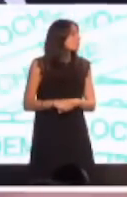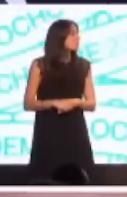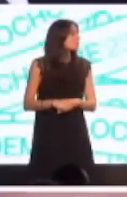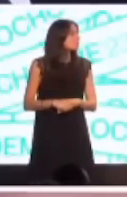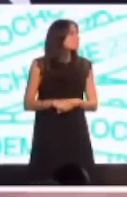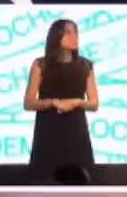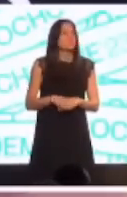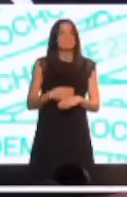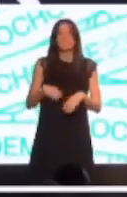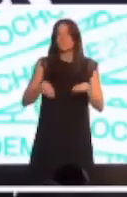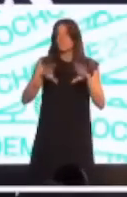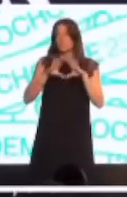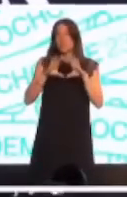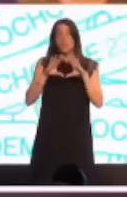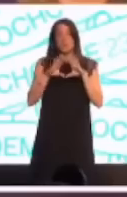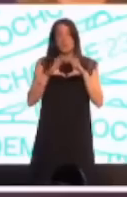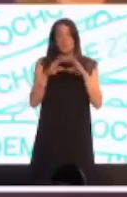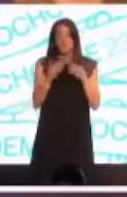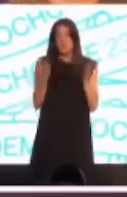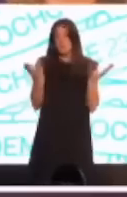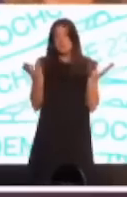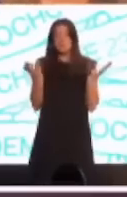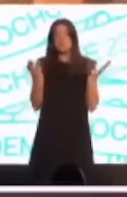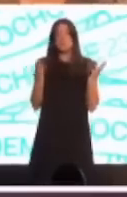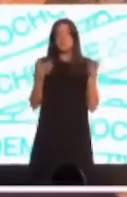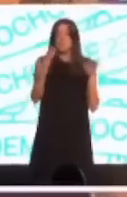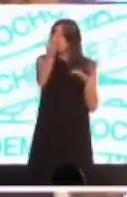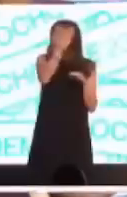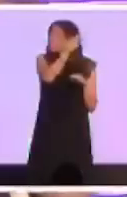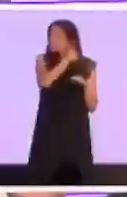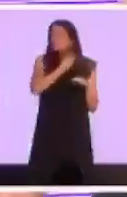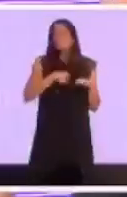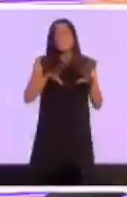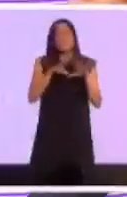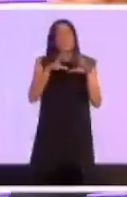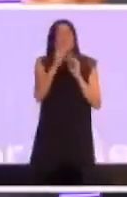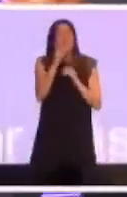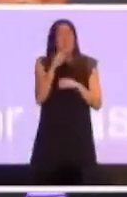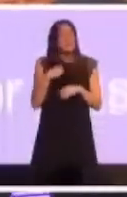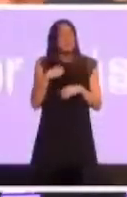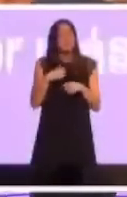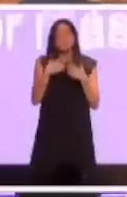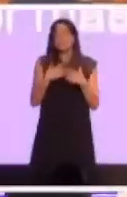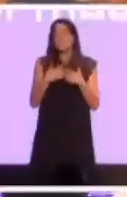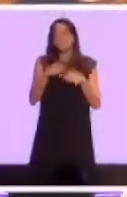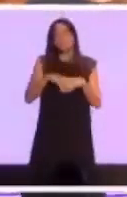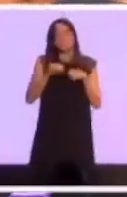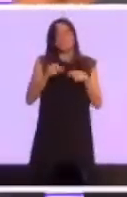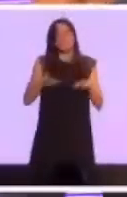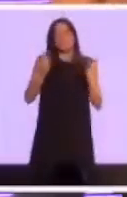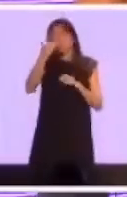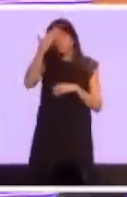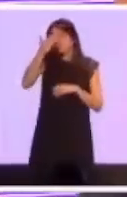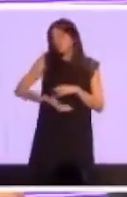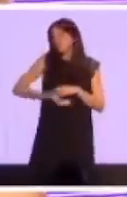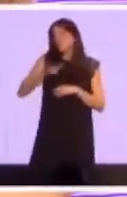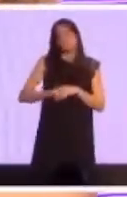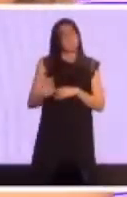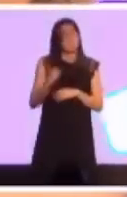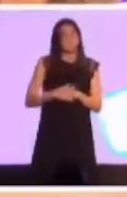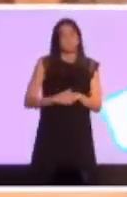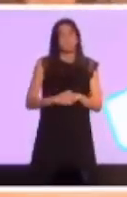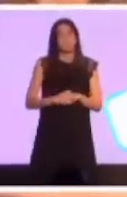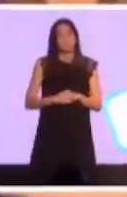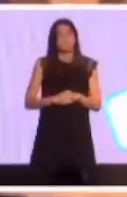el feminismo el feminismo es ahora mismo el principal motor de la democracia y eso